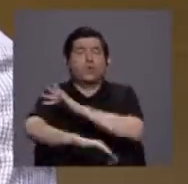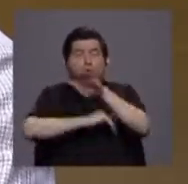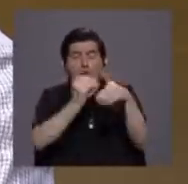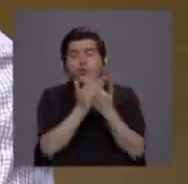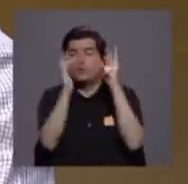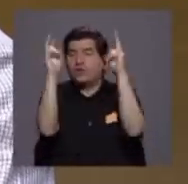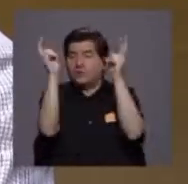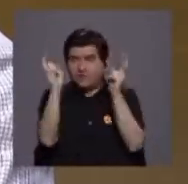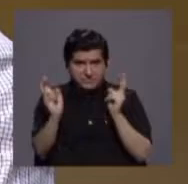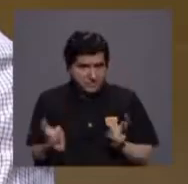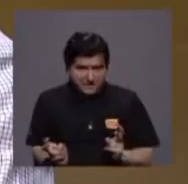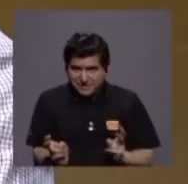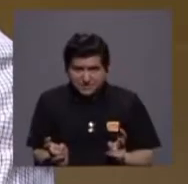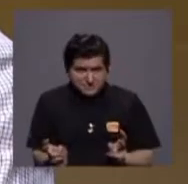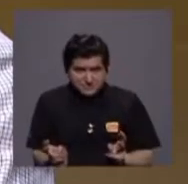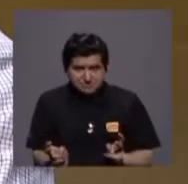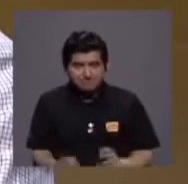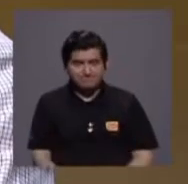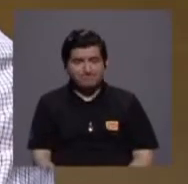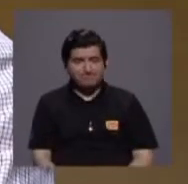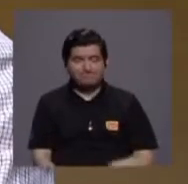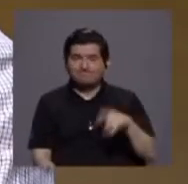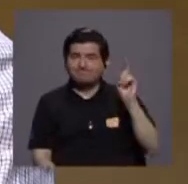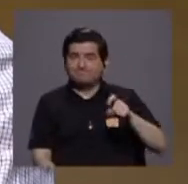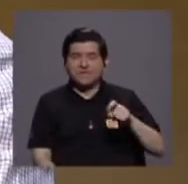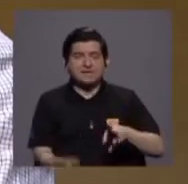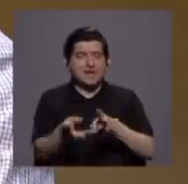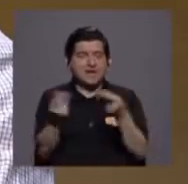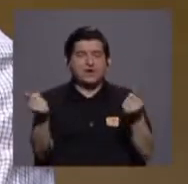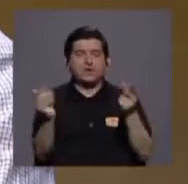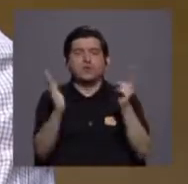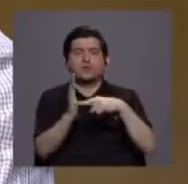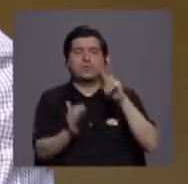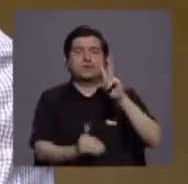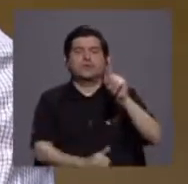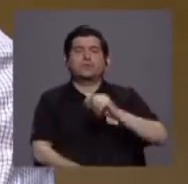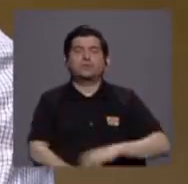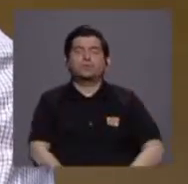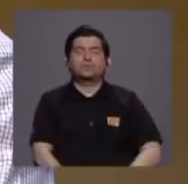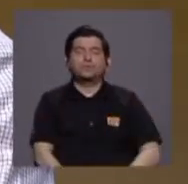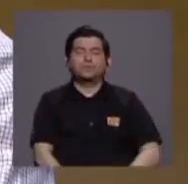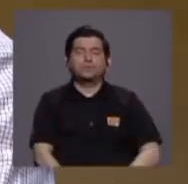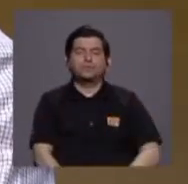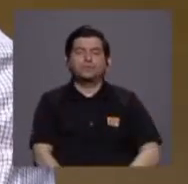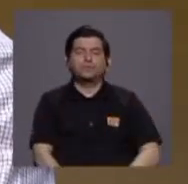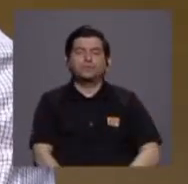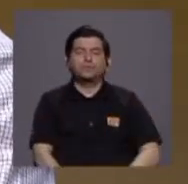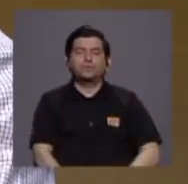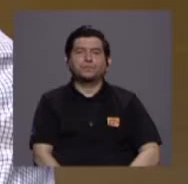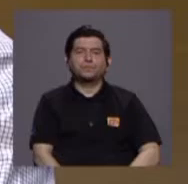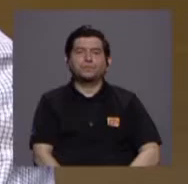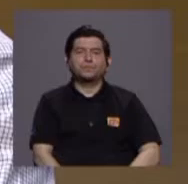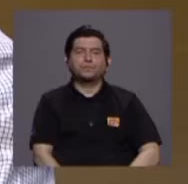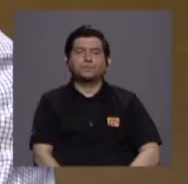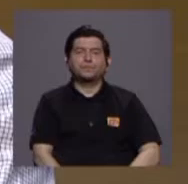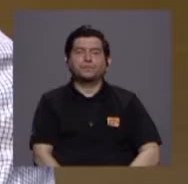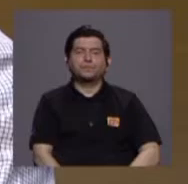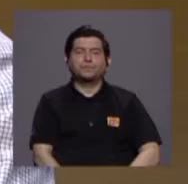esos temas tenemos que dilucidarlos en el 2021 y no